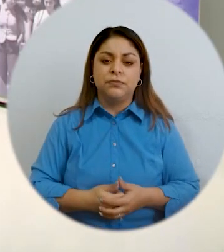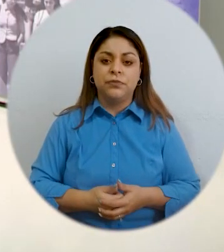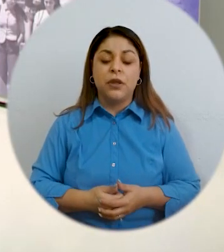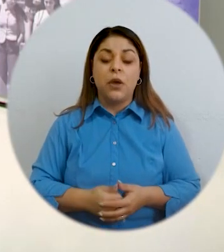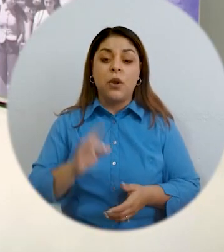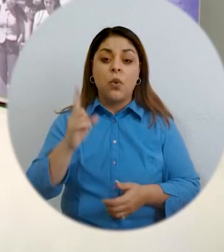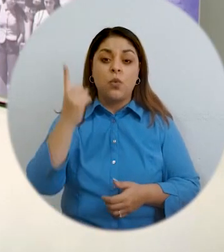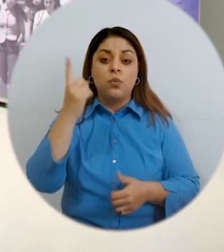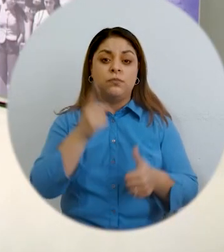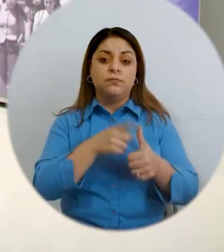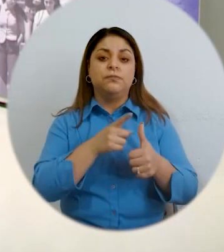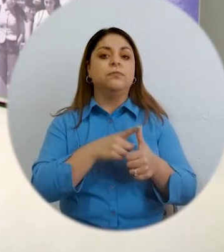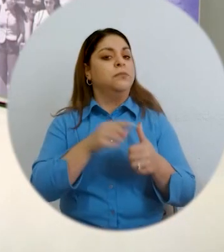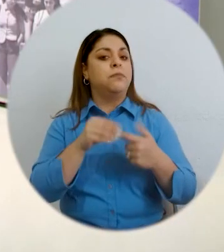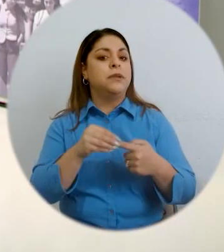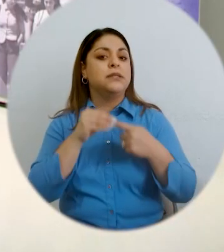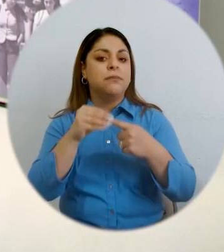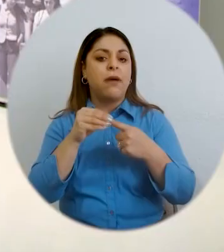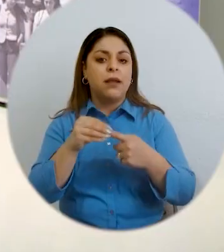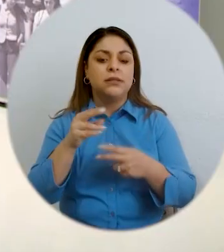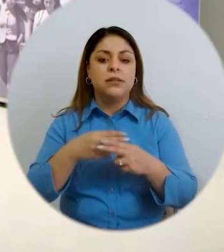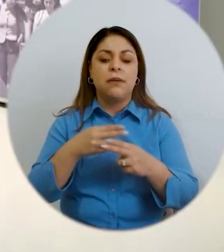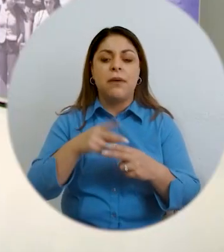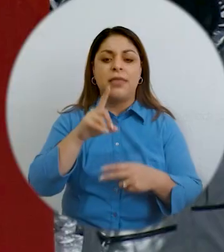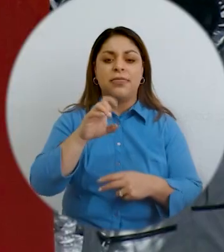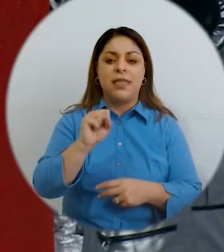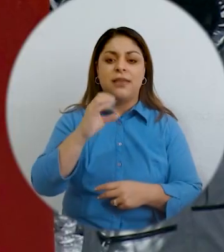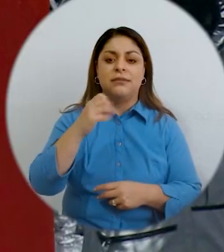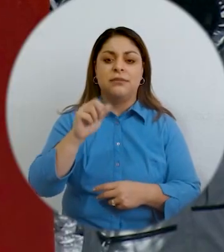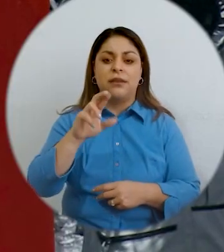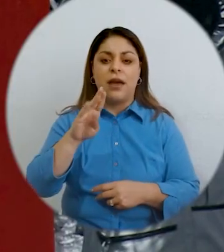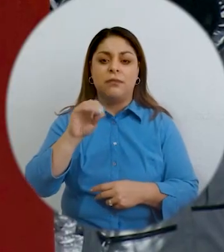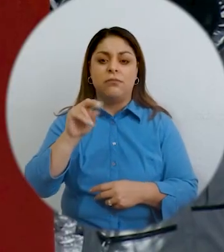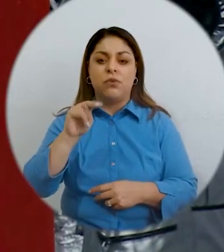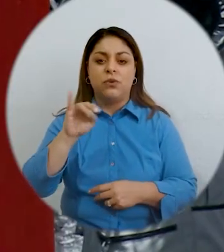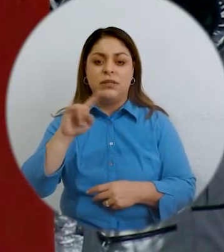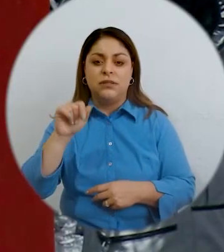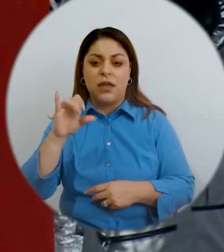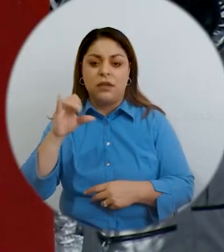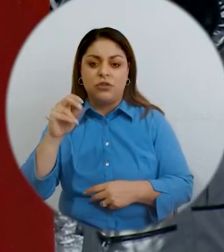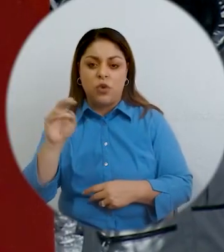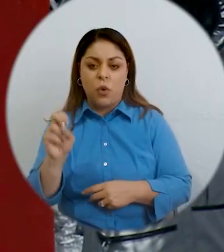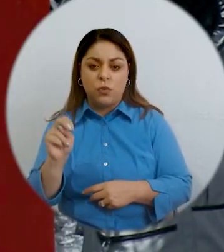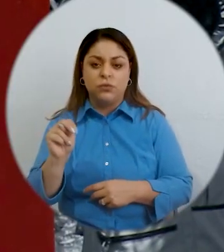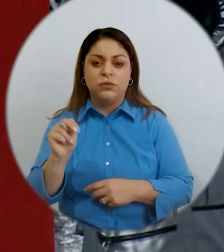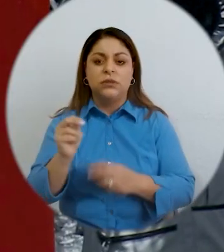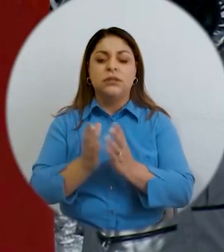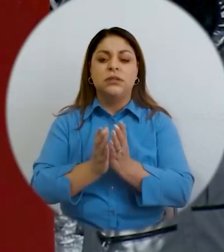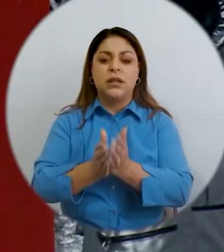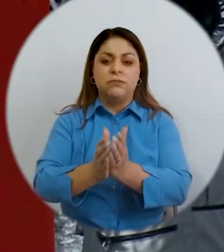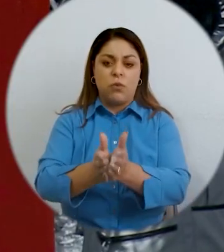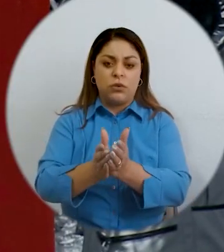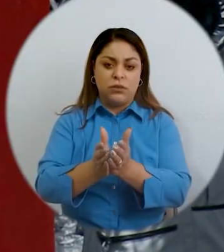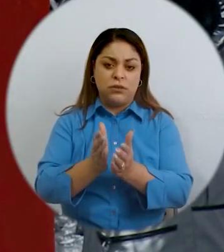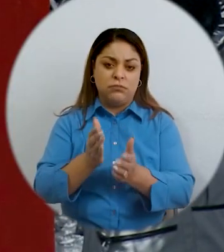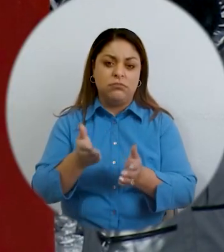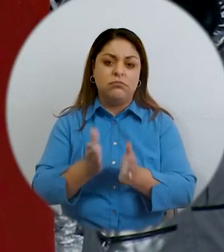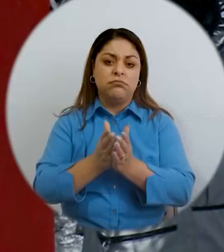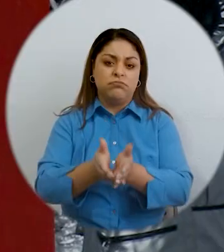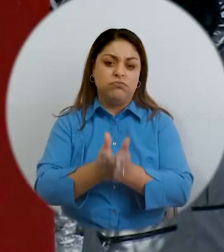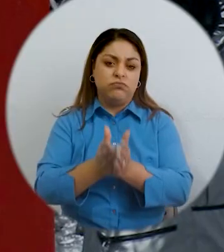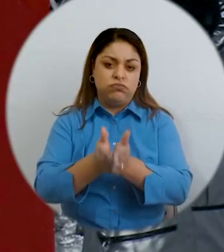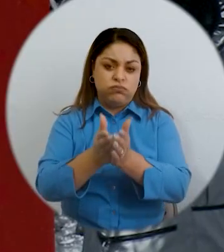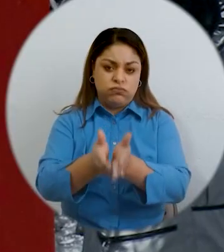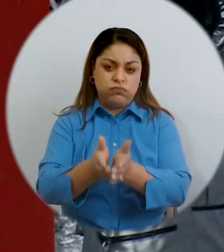Bueno, uno de los temas principales es la descarbonización del transporte marítimo, que es clave en cuanto a acciones